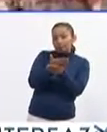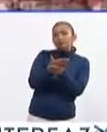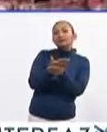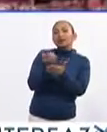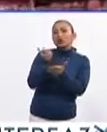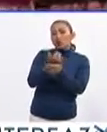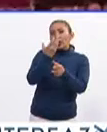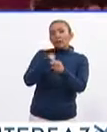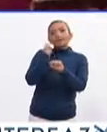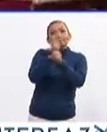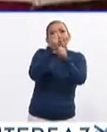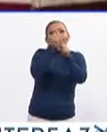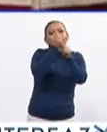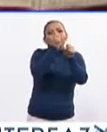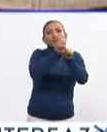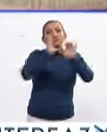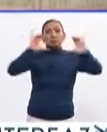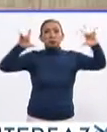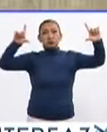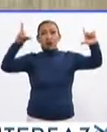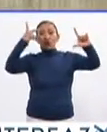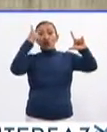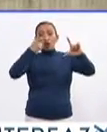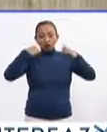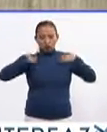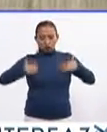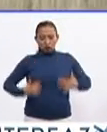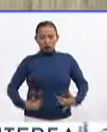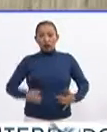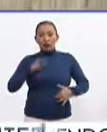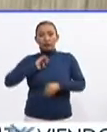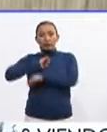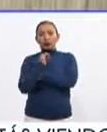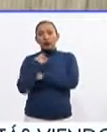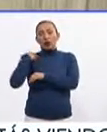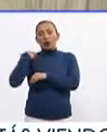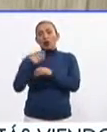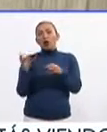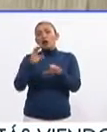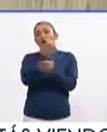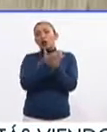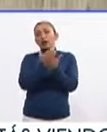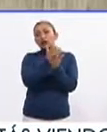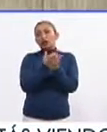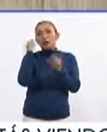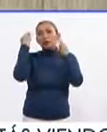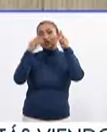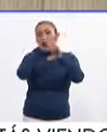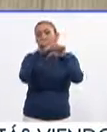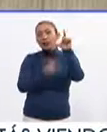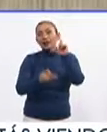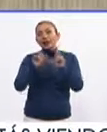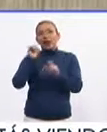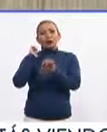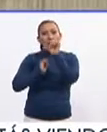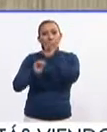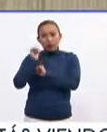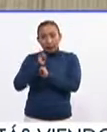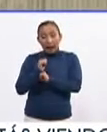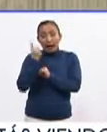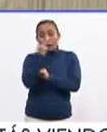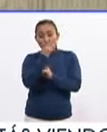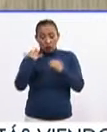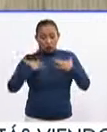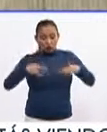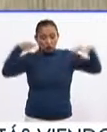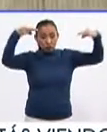educativa también efectuaron la estabilización de 2 huipiles del fondo reservado de la colección etnográfica del Museo Nacional de Antropología. Ambas